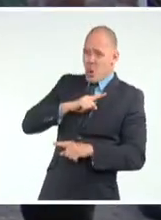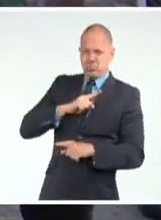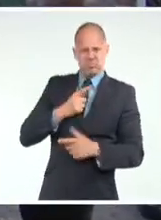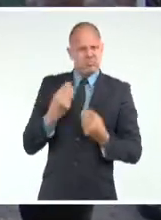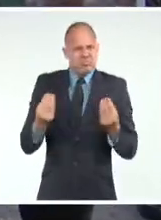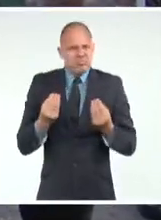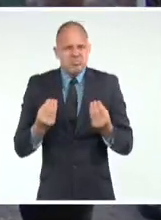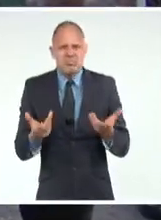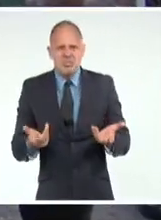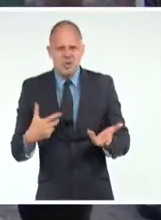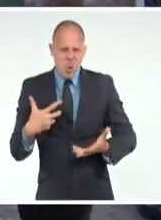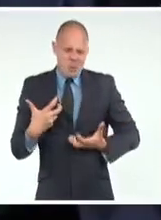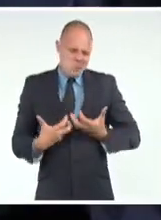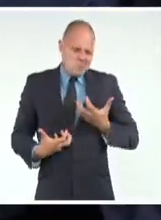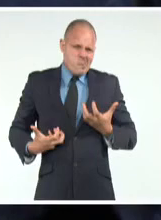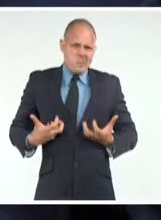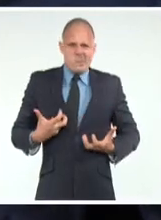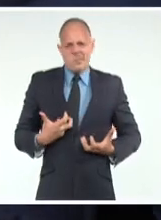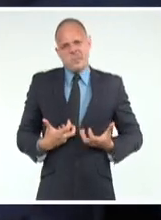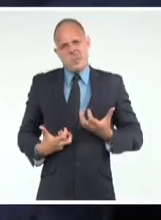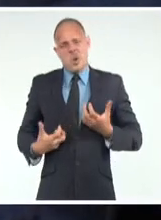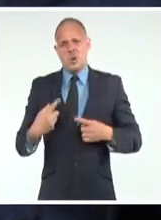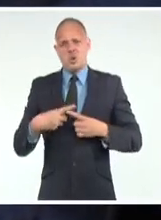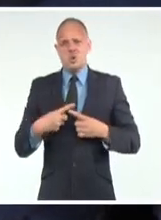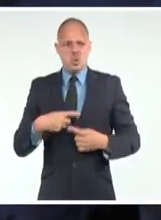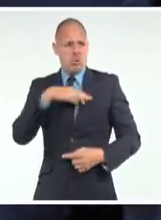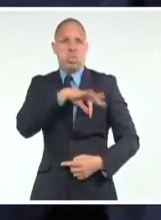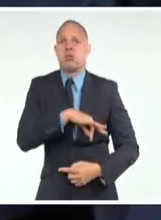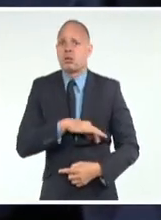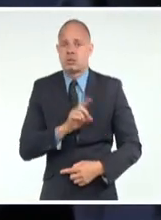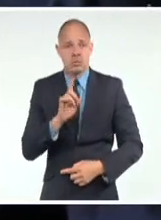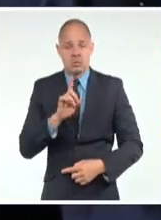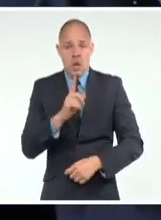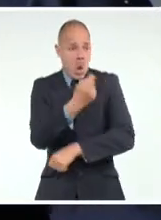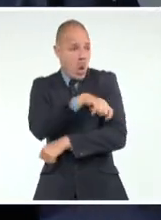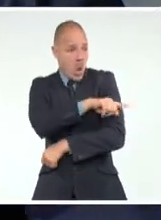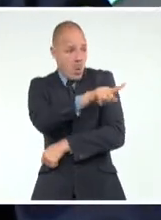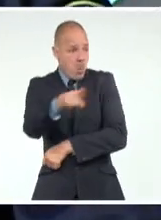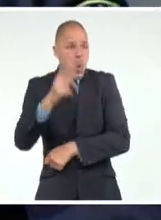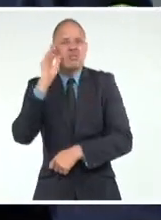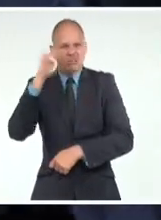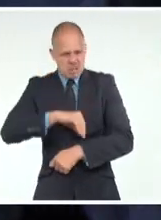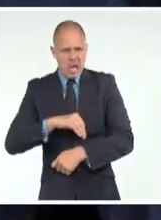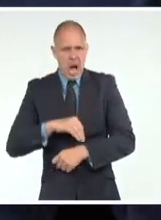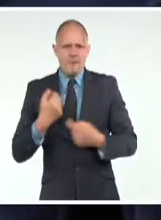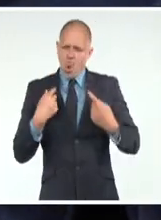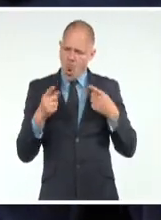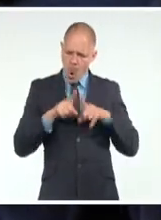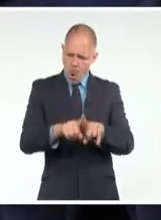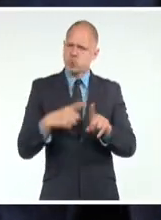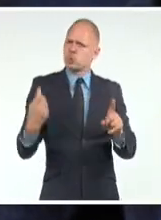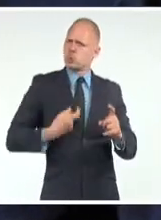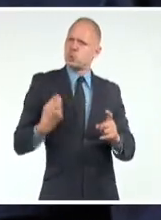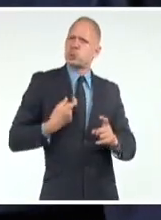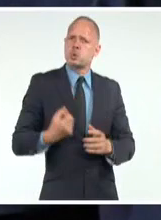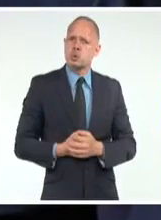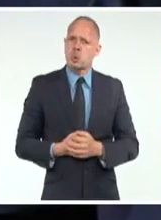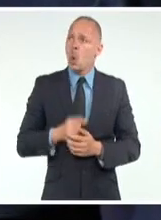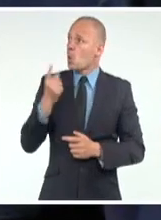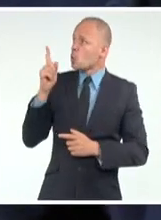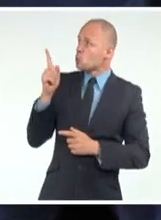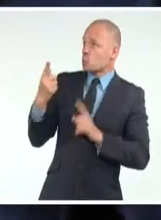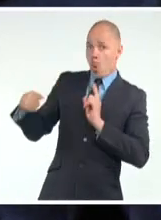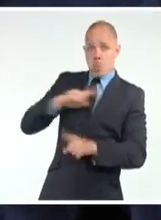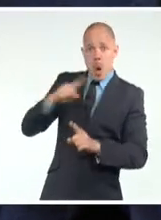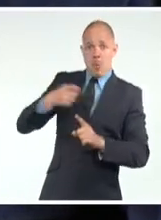jamás cae mi moral, porque mi verdadero pueblo a mi lado se ha de luchar. Que sigan tus sanciones y